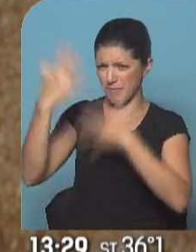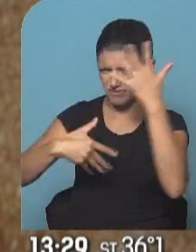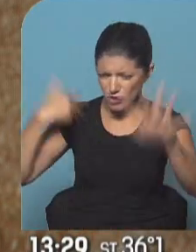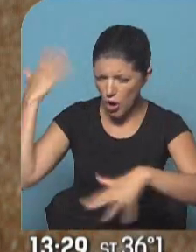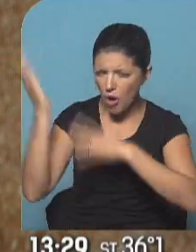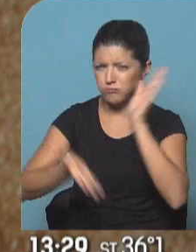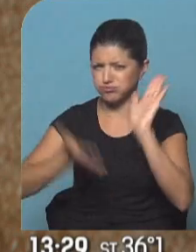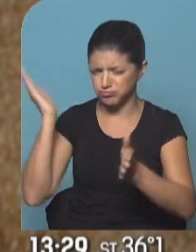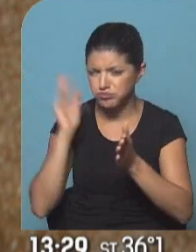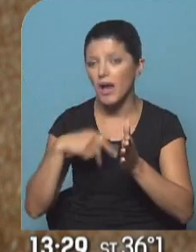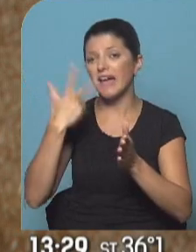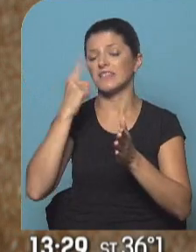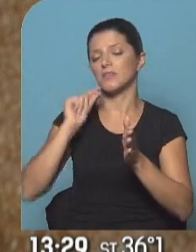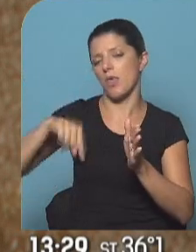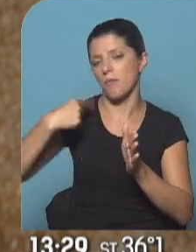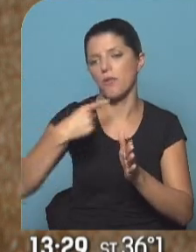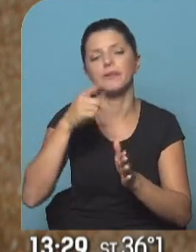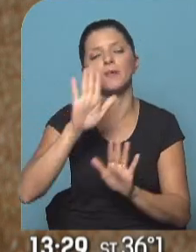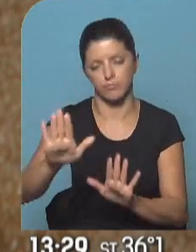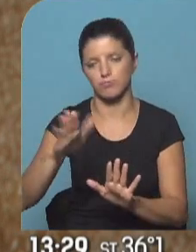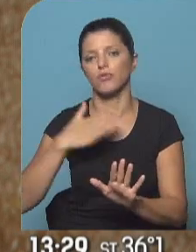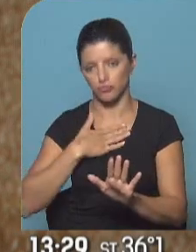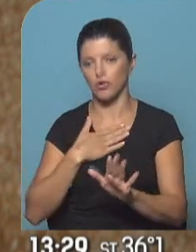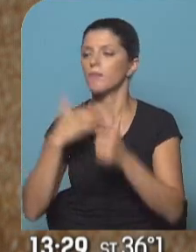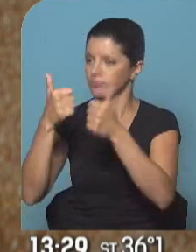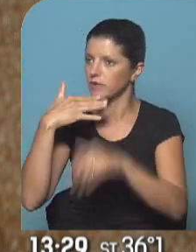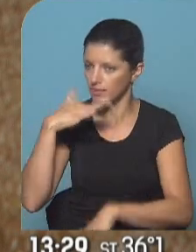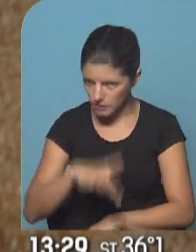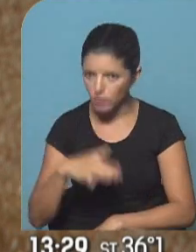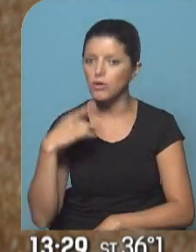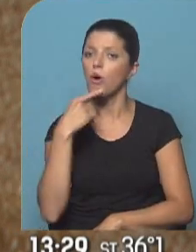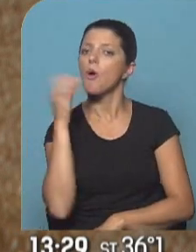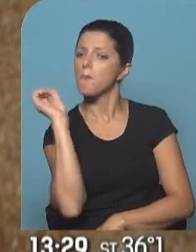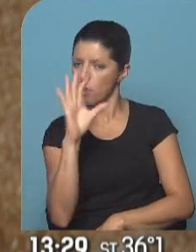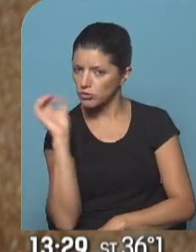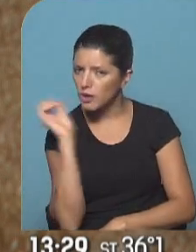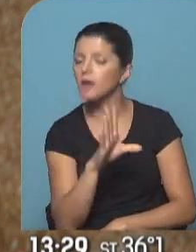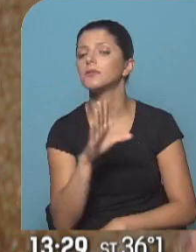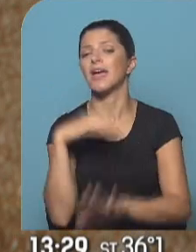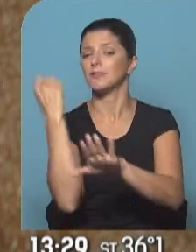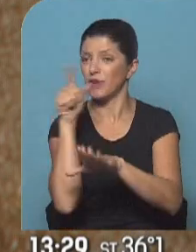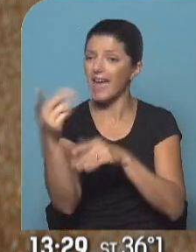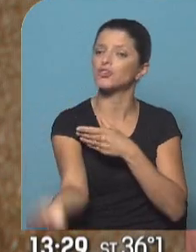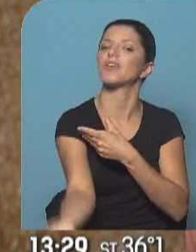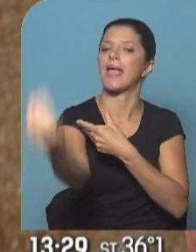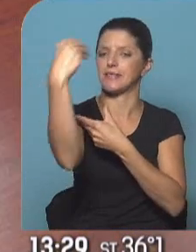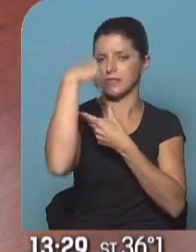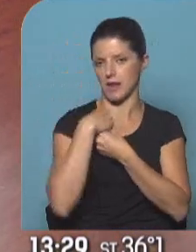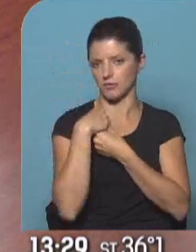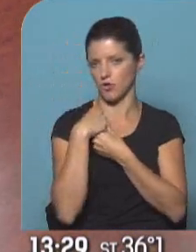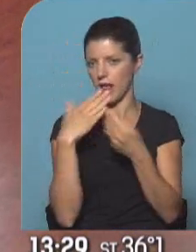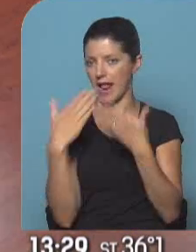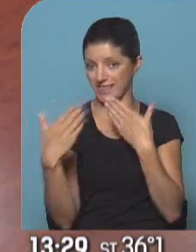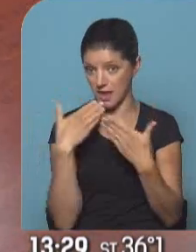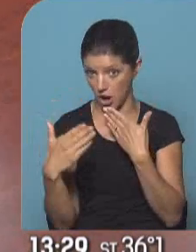demás, bueno, va y dice, estoy de acuerdo con la protesta y estoy de acuerdo con la integración de esta gente en la mesa de discusión.